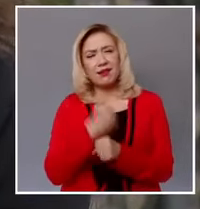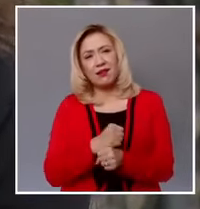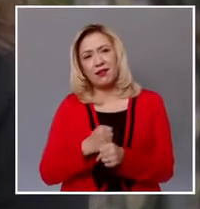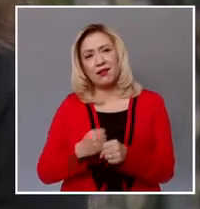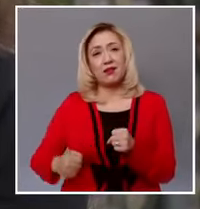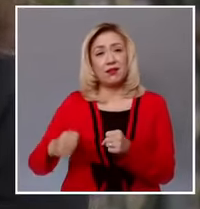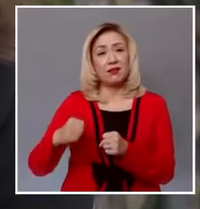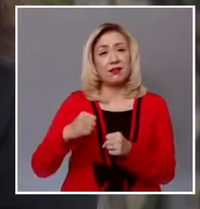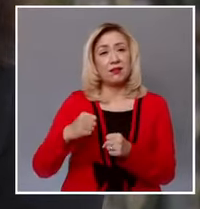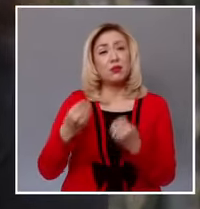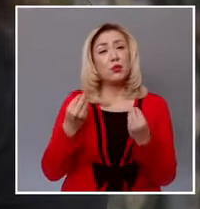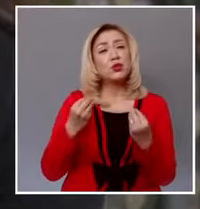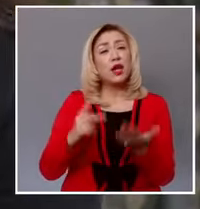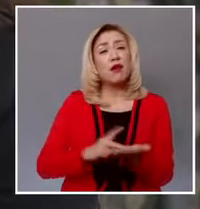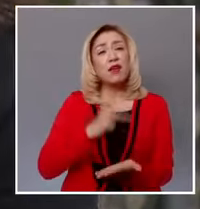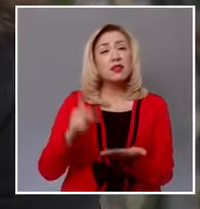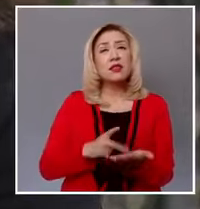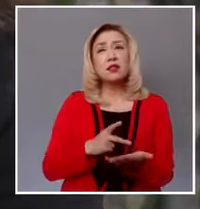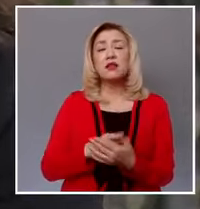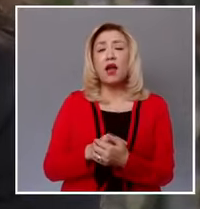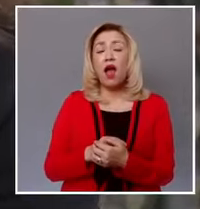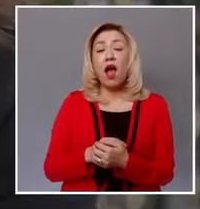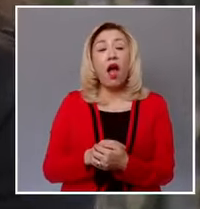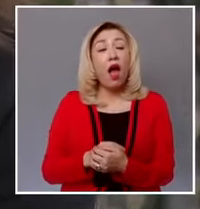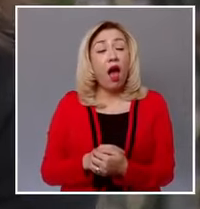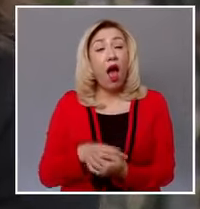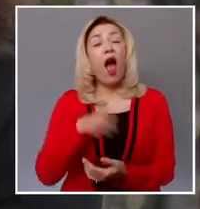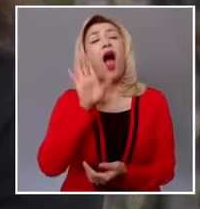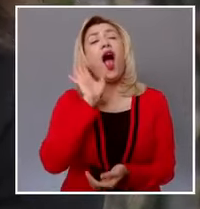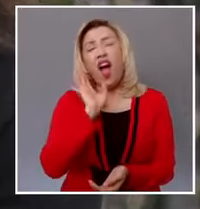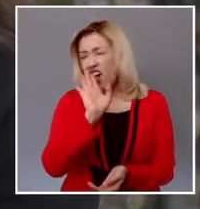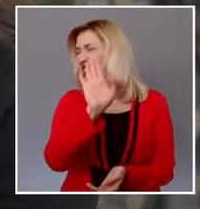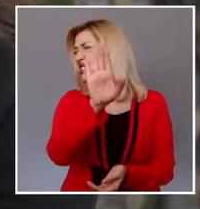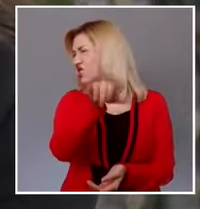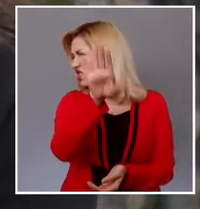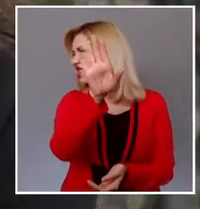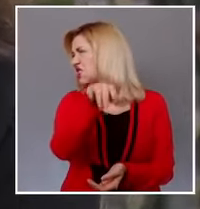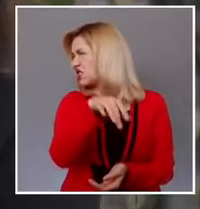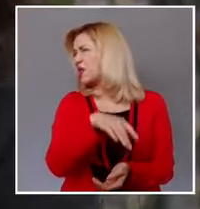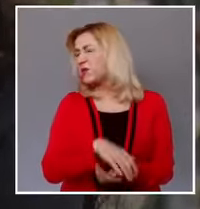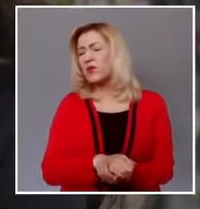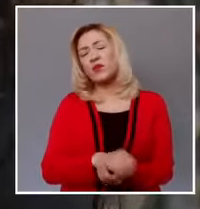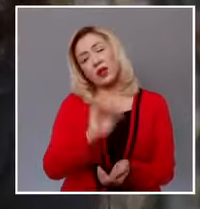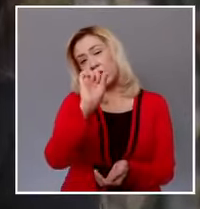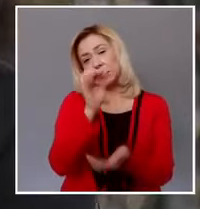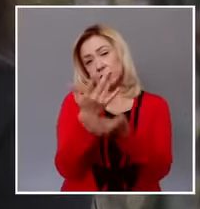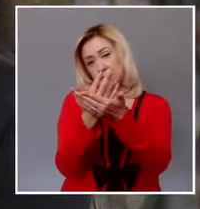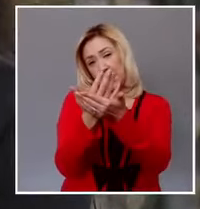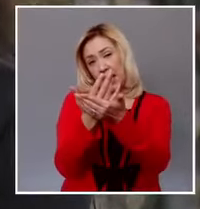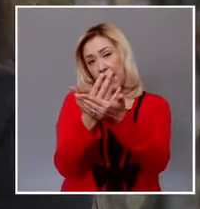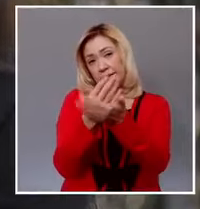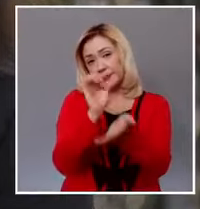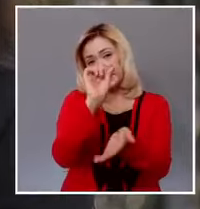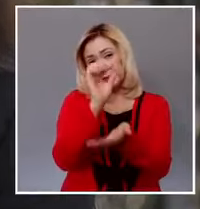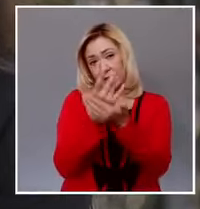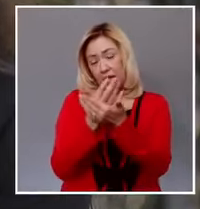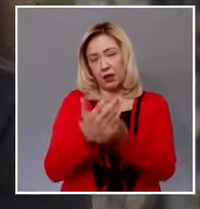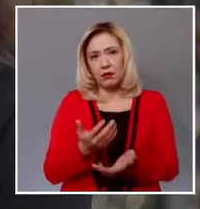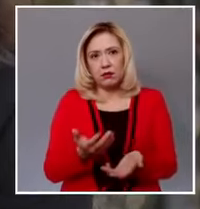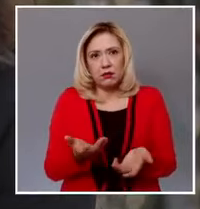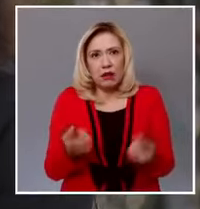dijeron, sí, ya se comprobó, pero hay que esperar? ¿Esperar qué? Mi vida era